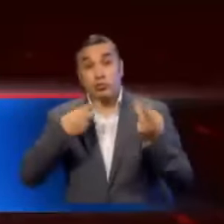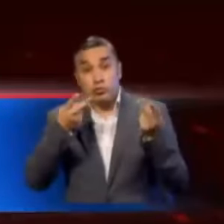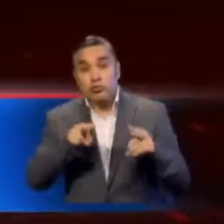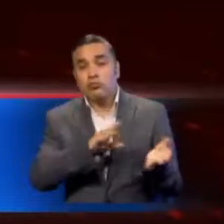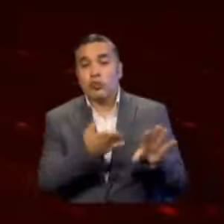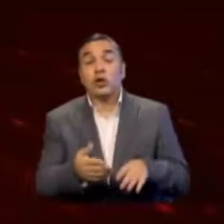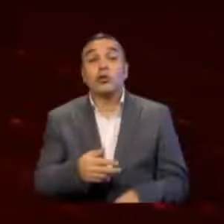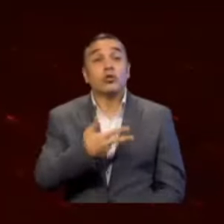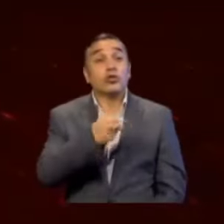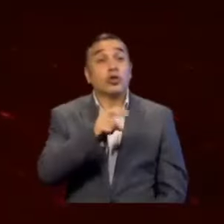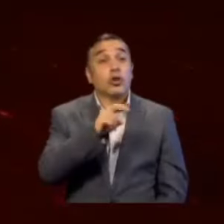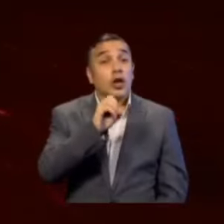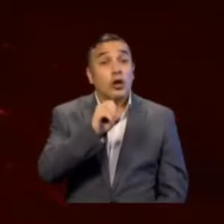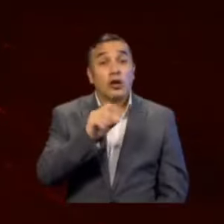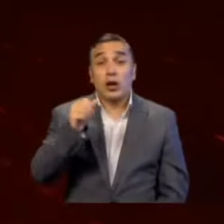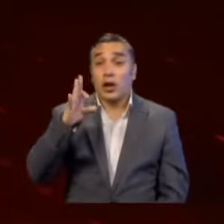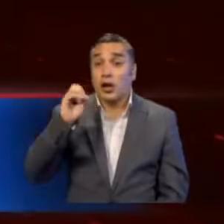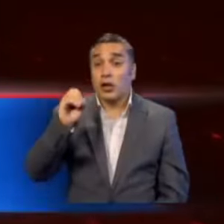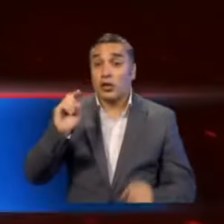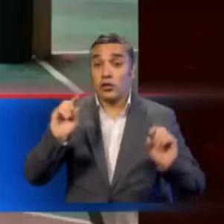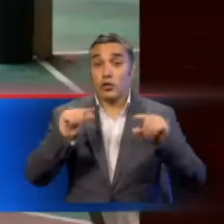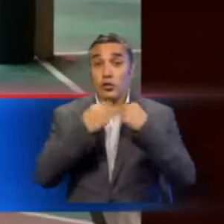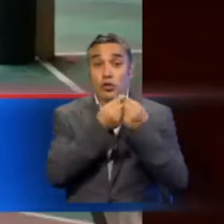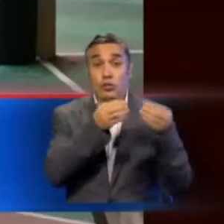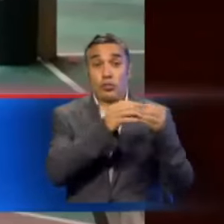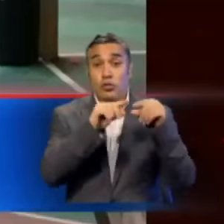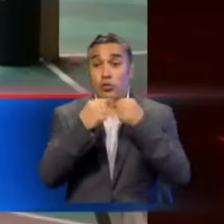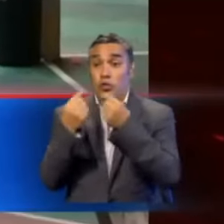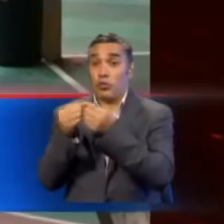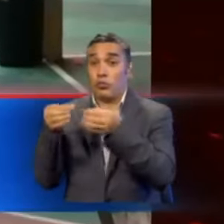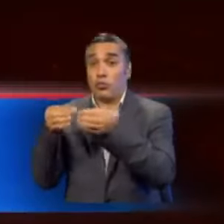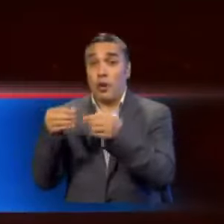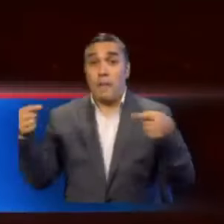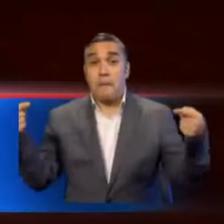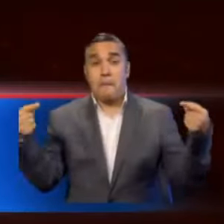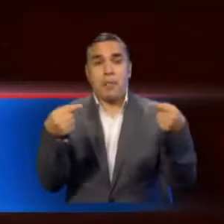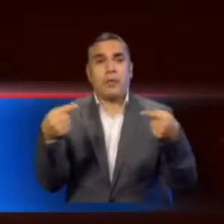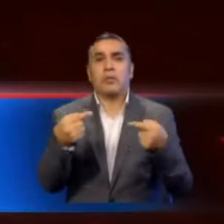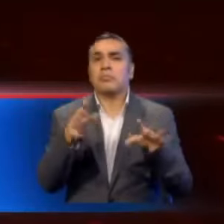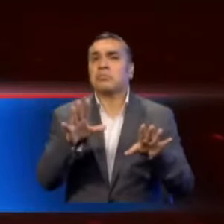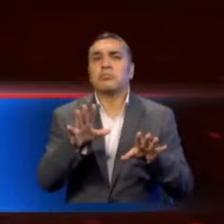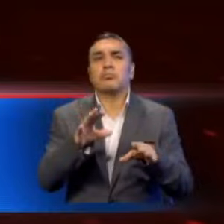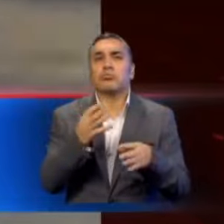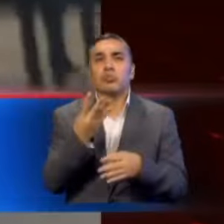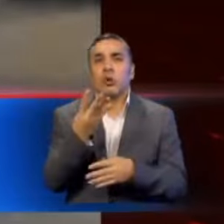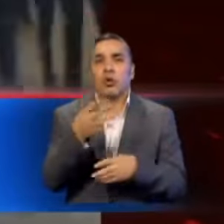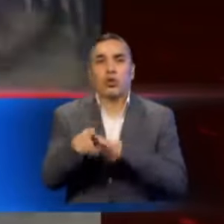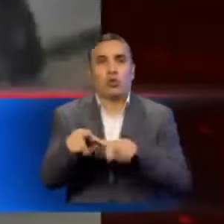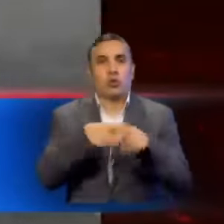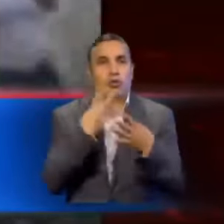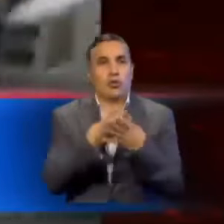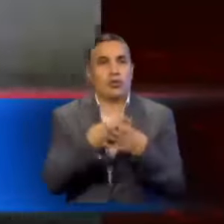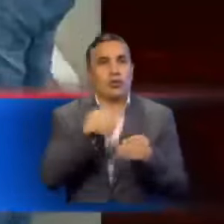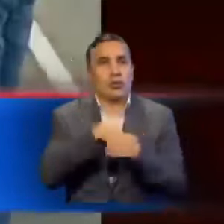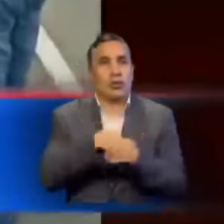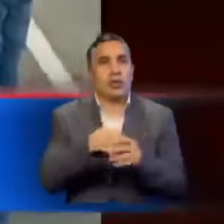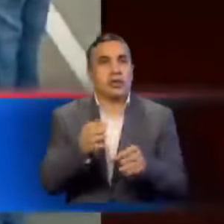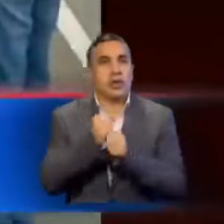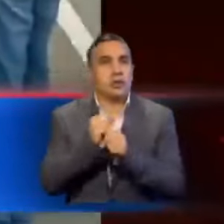los choneros y lagartos no da tregua. Según los últimos datos, los amotinamientos se habrían registrado en 4 pabellones de la cárcel de